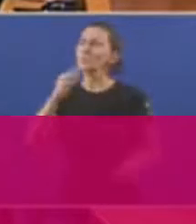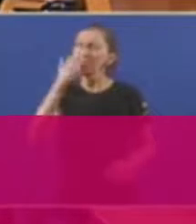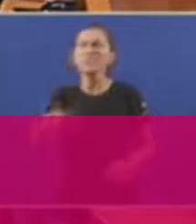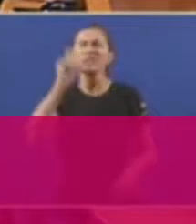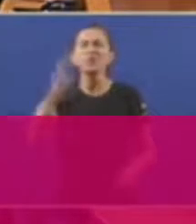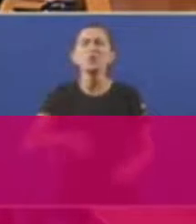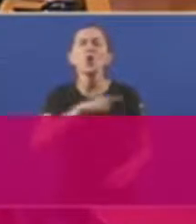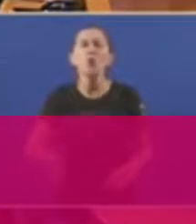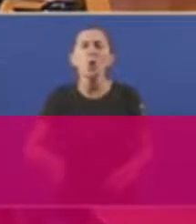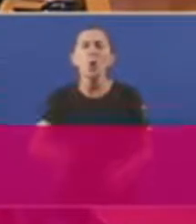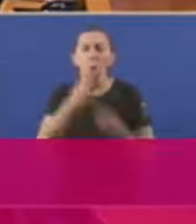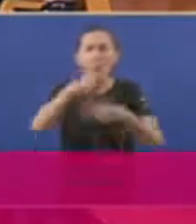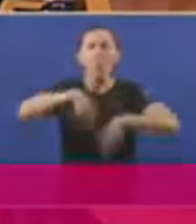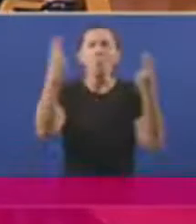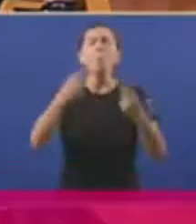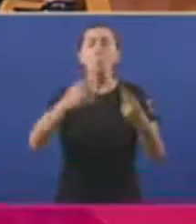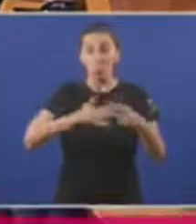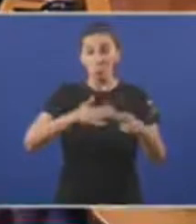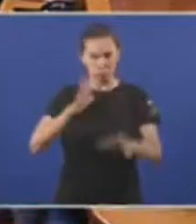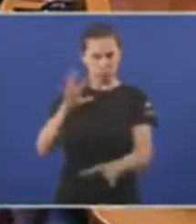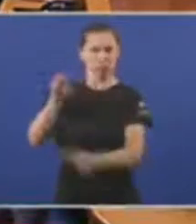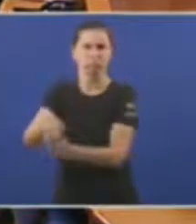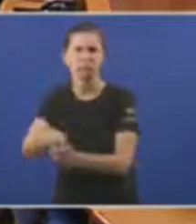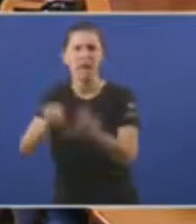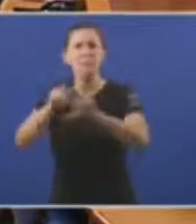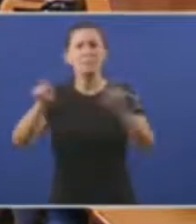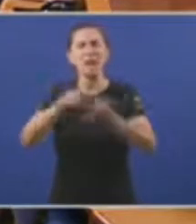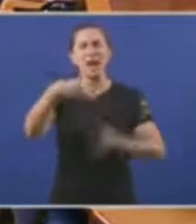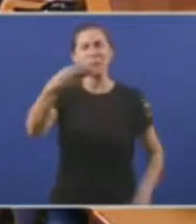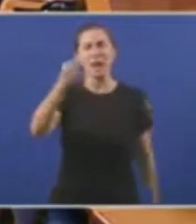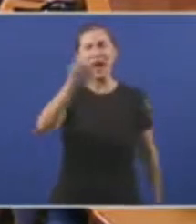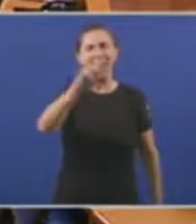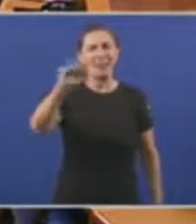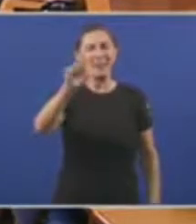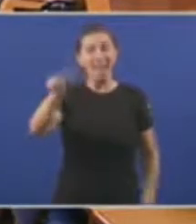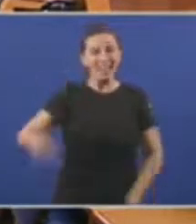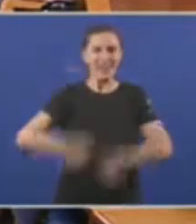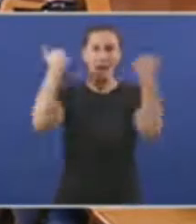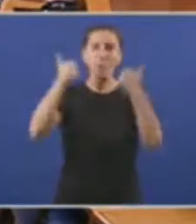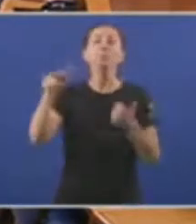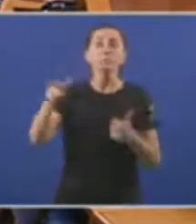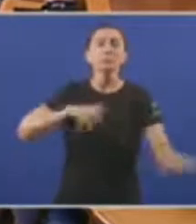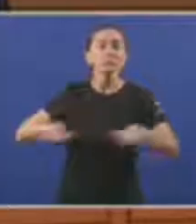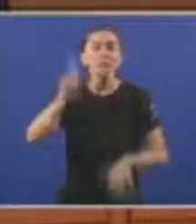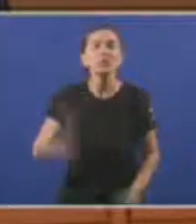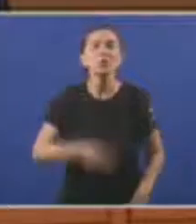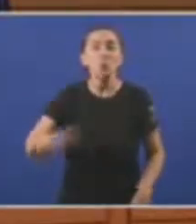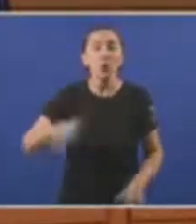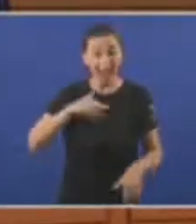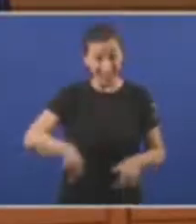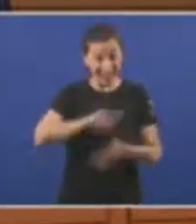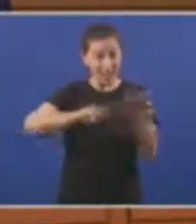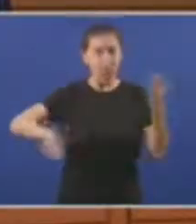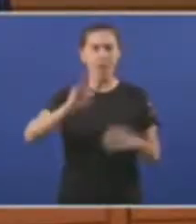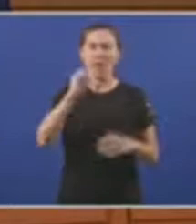unha intervención pública para salvar Barreras? É o que ten que responder e deixar de botar balóns fora. Porque, mire, en Galiza temos unha grave